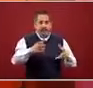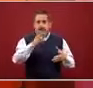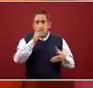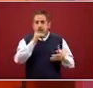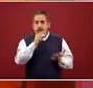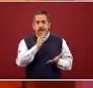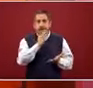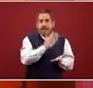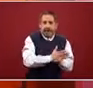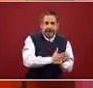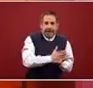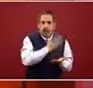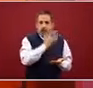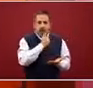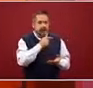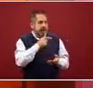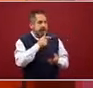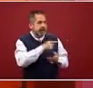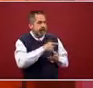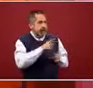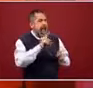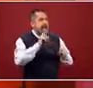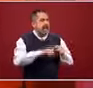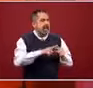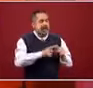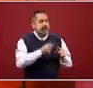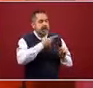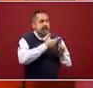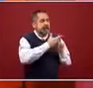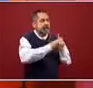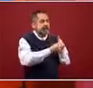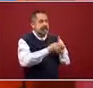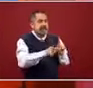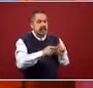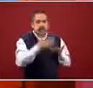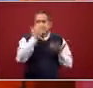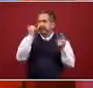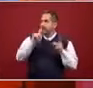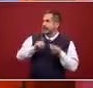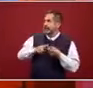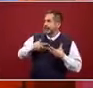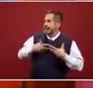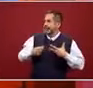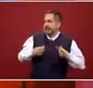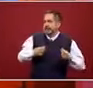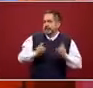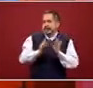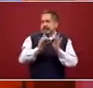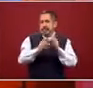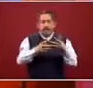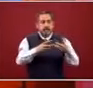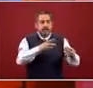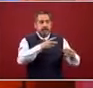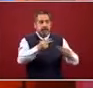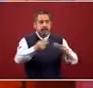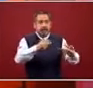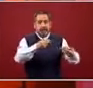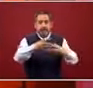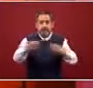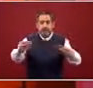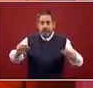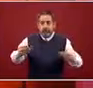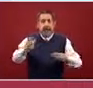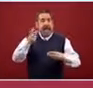y también la poca utilidad de rastrear las cadenas de transmisión, empieza a ser crecientemente más importante